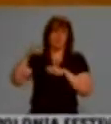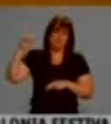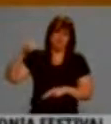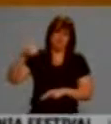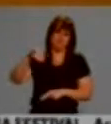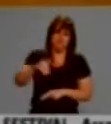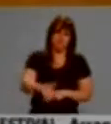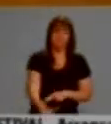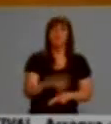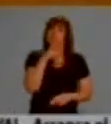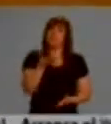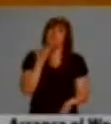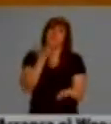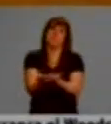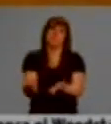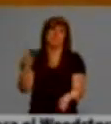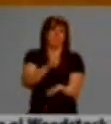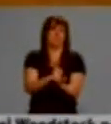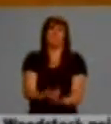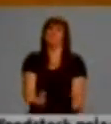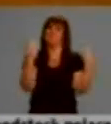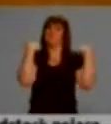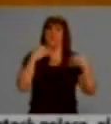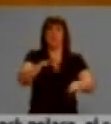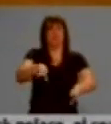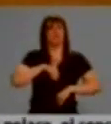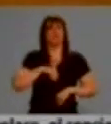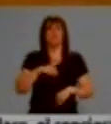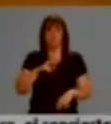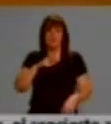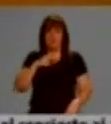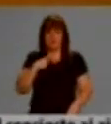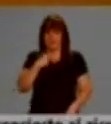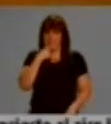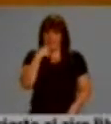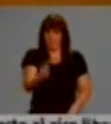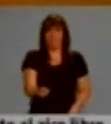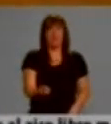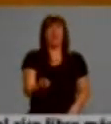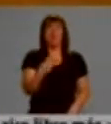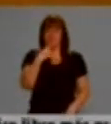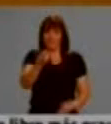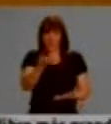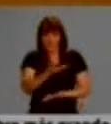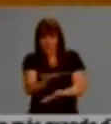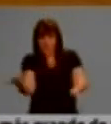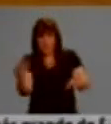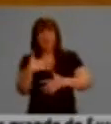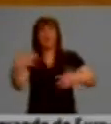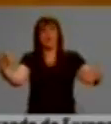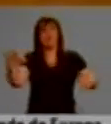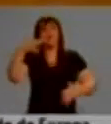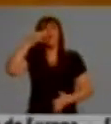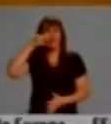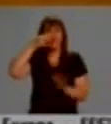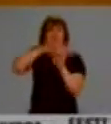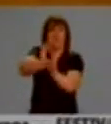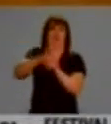exigirle que asuma su responsabilidad y que diga al presidente, que diga a la Cámara la